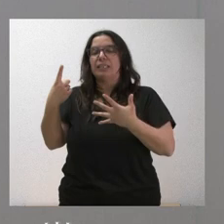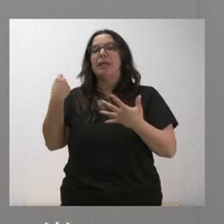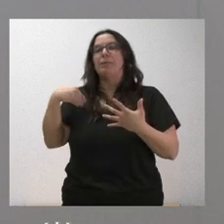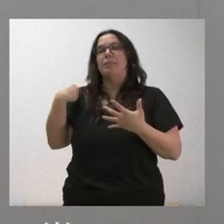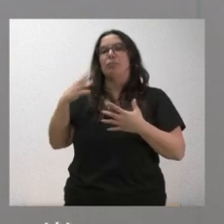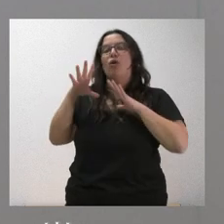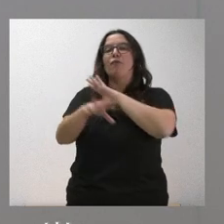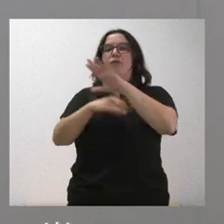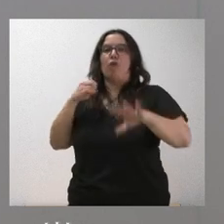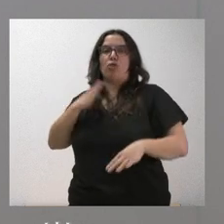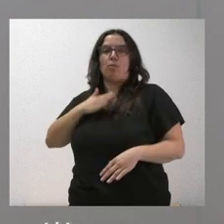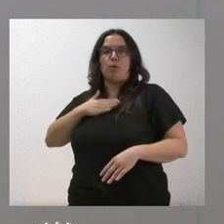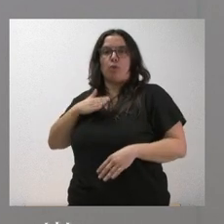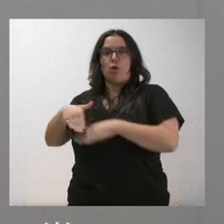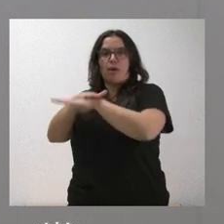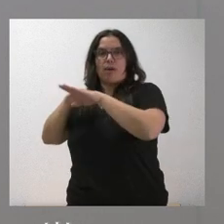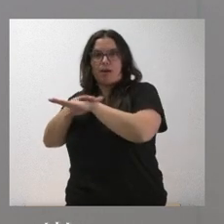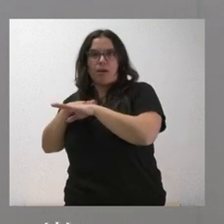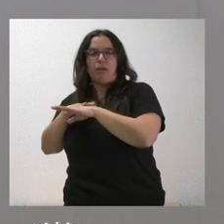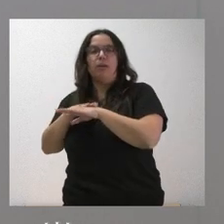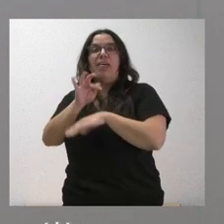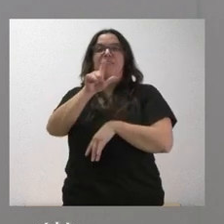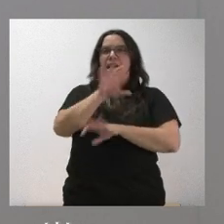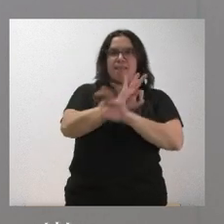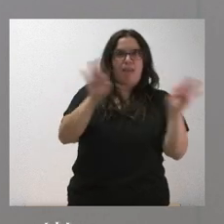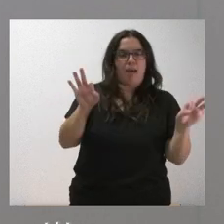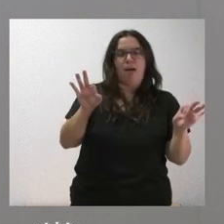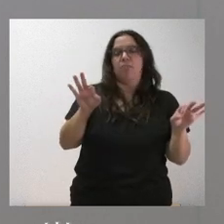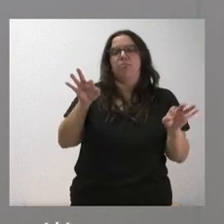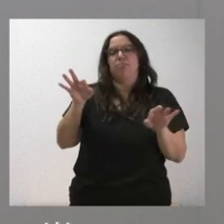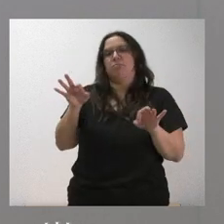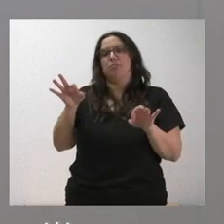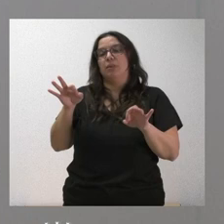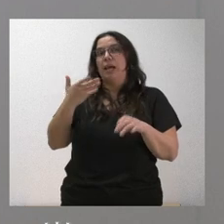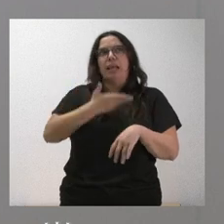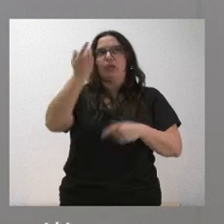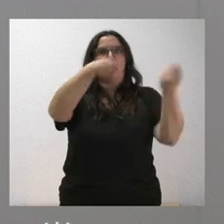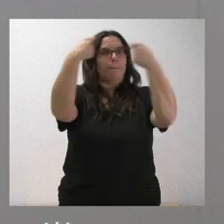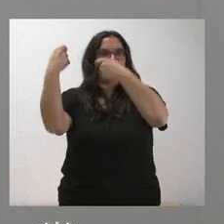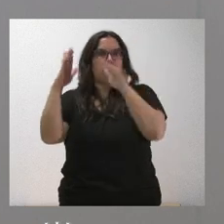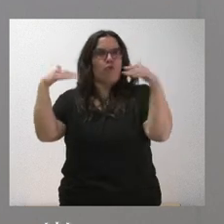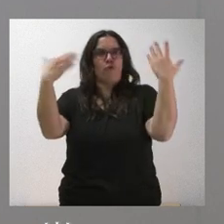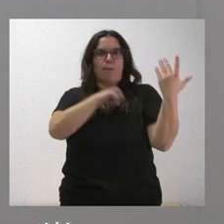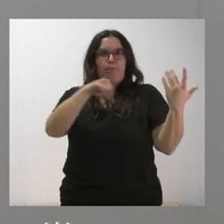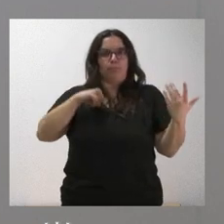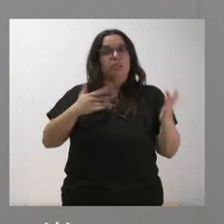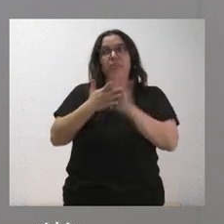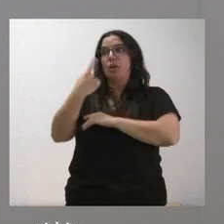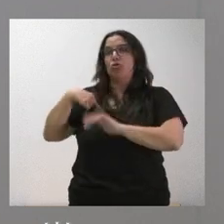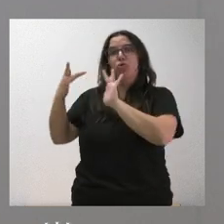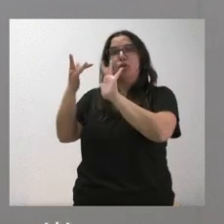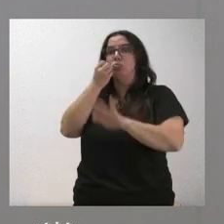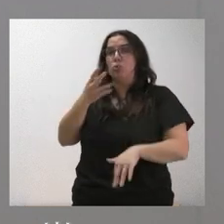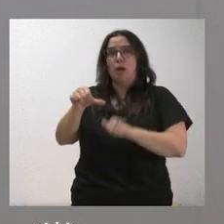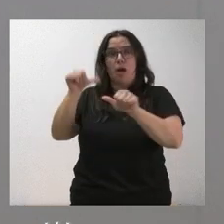financiera no tenemos nada en el fla Y tenemos 1966 en el fondo de facilidad financiera y el resto está en el mercado y por tanto nuestra relación es estupenda con el Bei y a